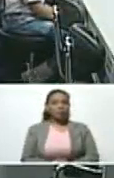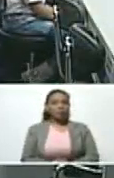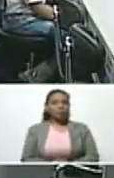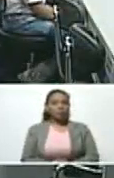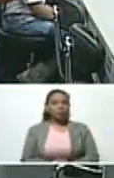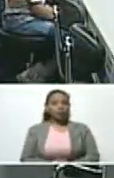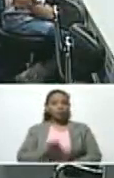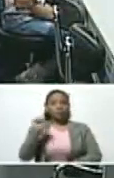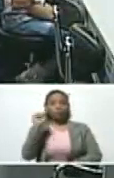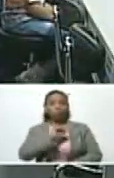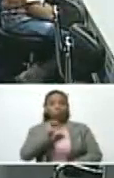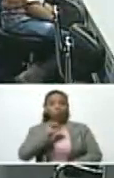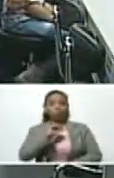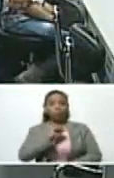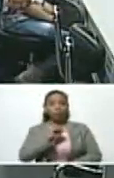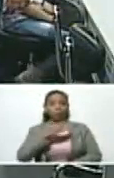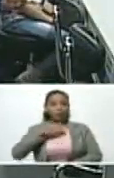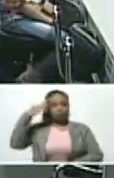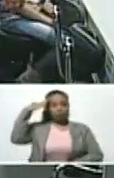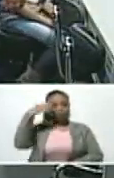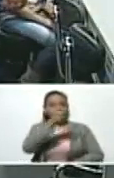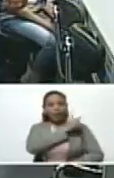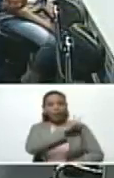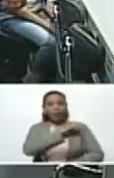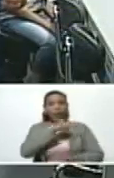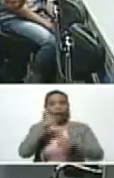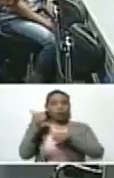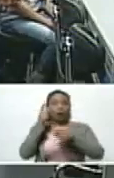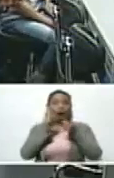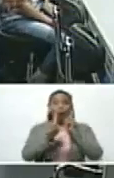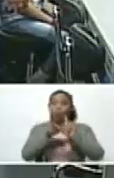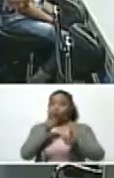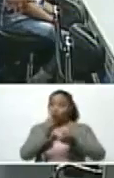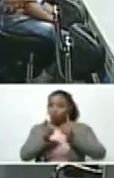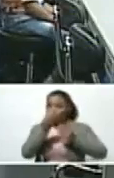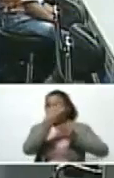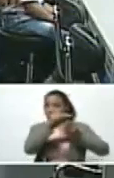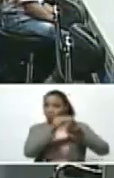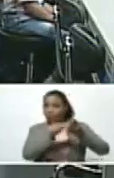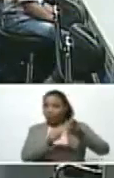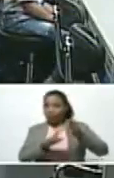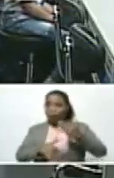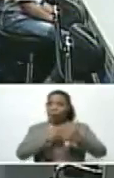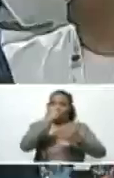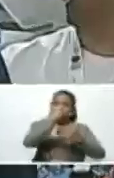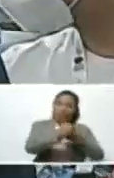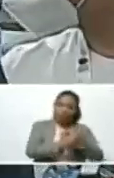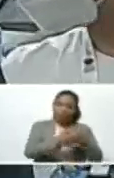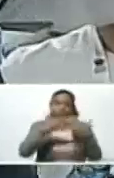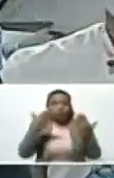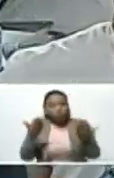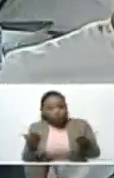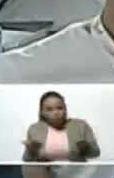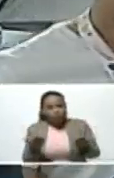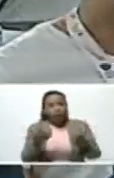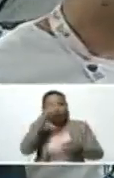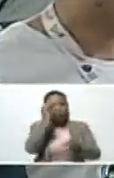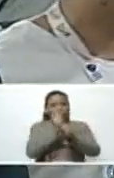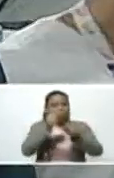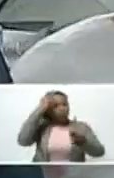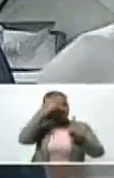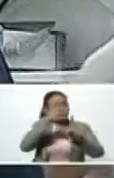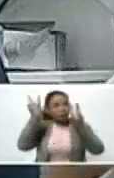Sí, señor. Mi comandante en jefe, estos son algunos de los productos y de los proyectos y de las labores de formación,